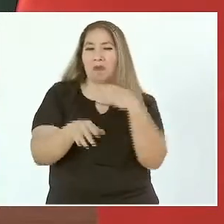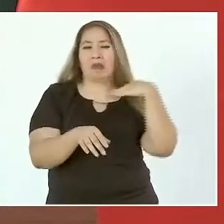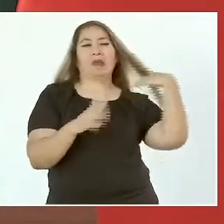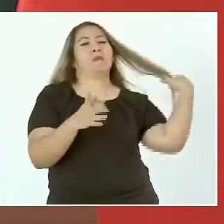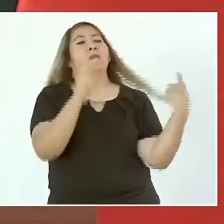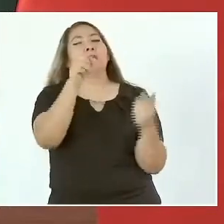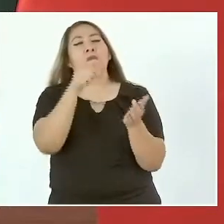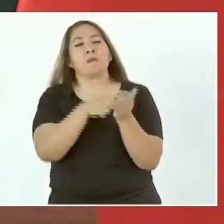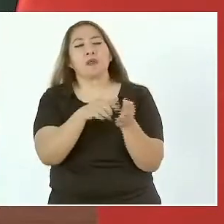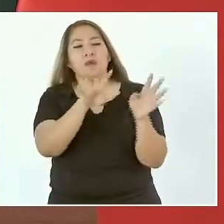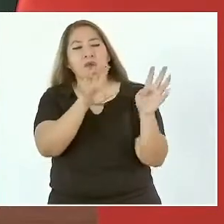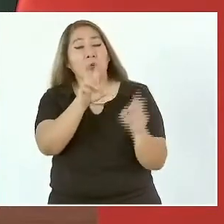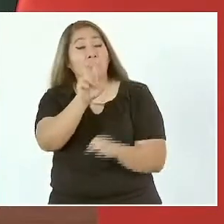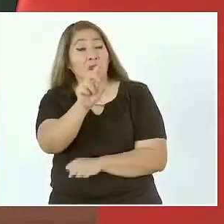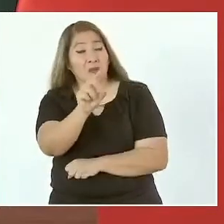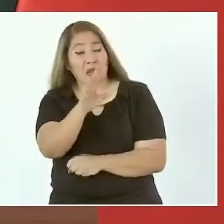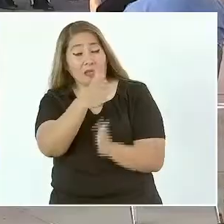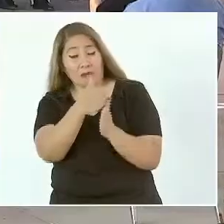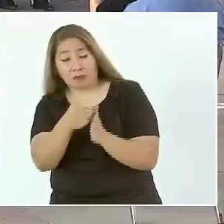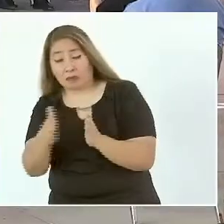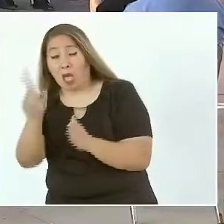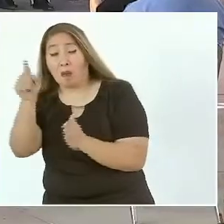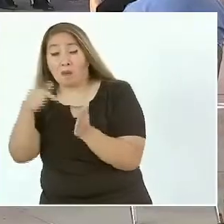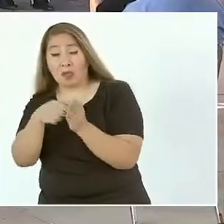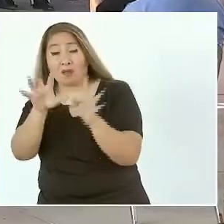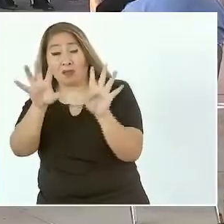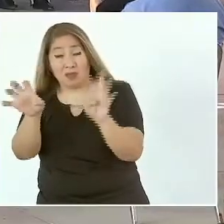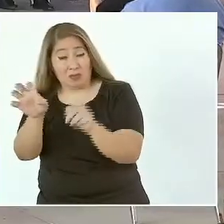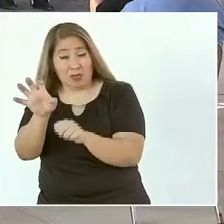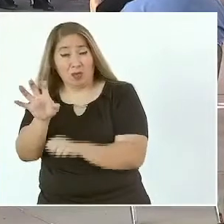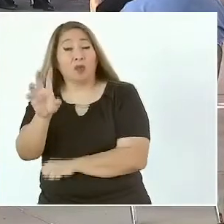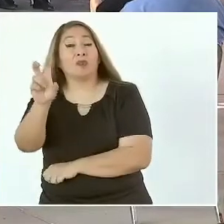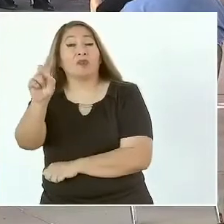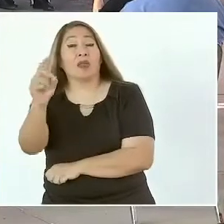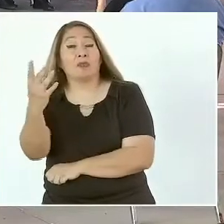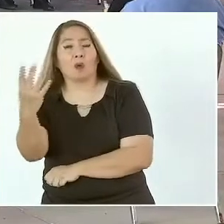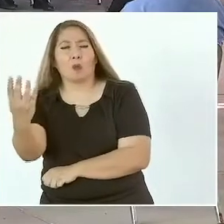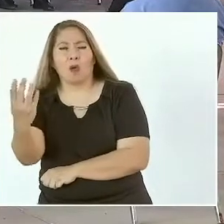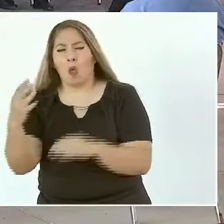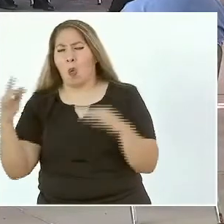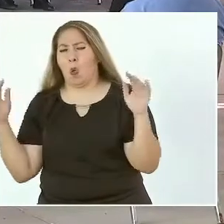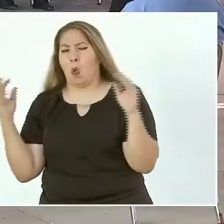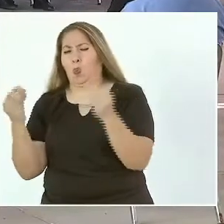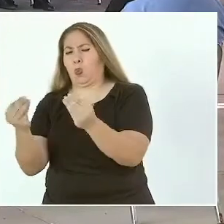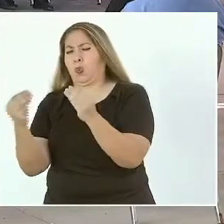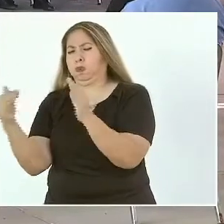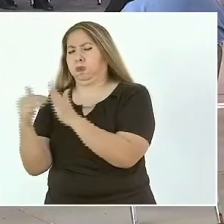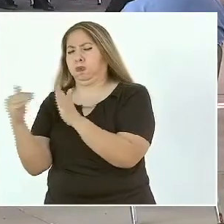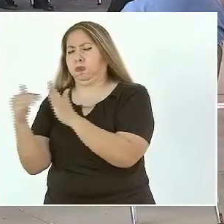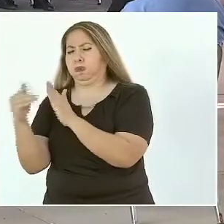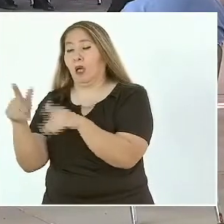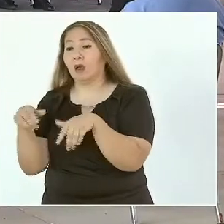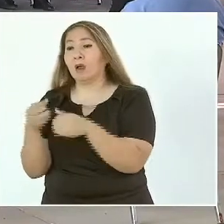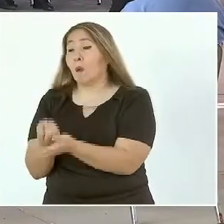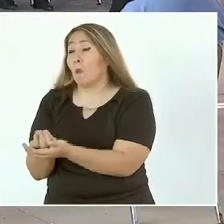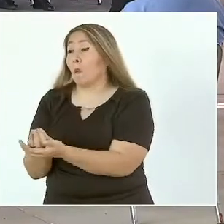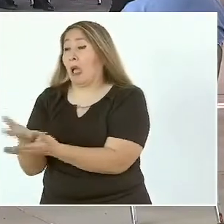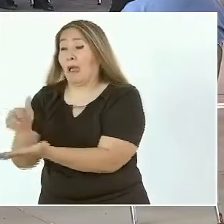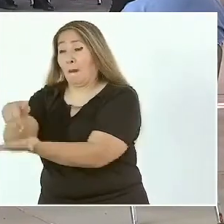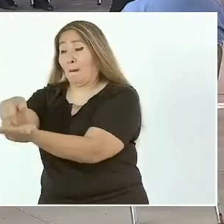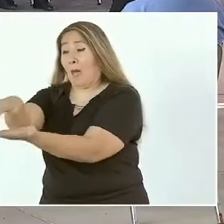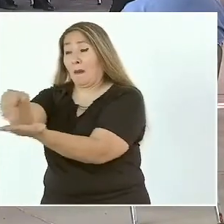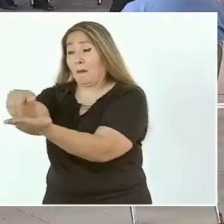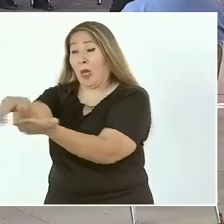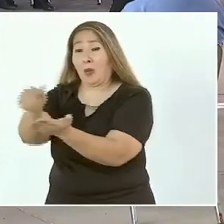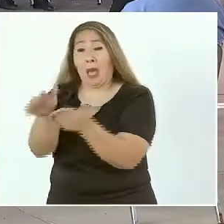Entre 1930 y 1934, miles de chinos y sus esposas e hijos salieron del país